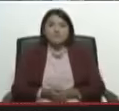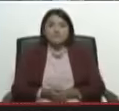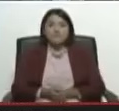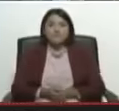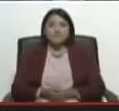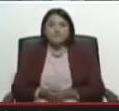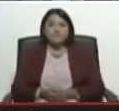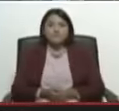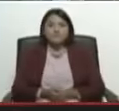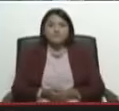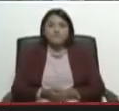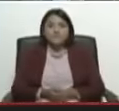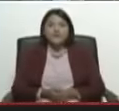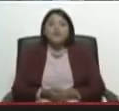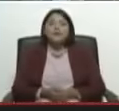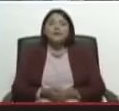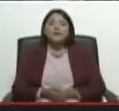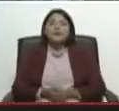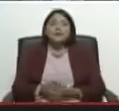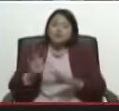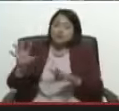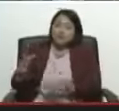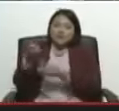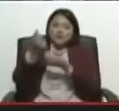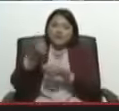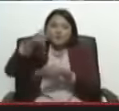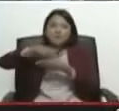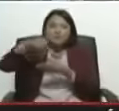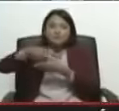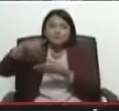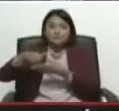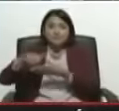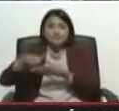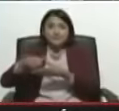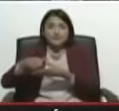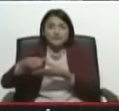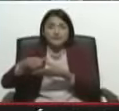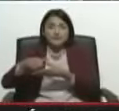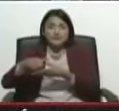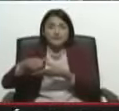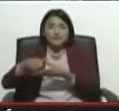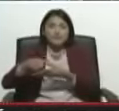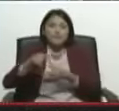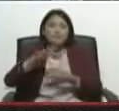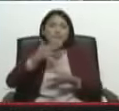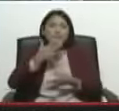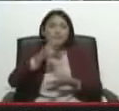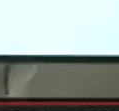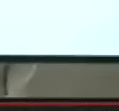mudaron. Recuperación del registro electoral, depuración del registro electoral.